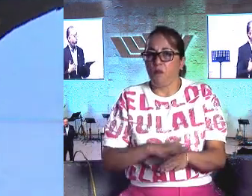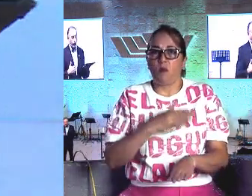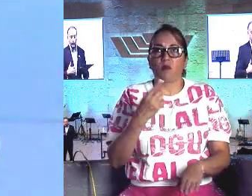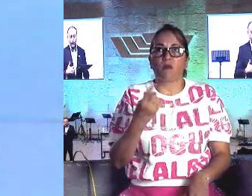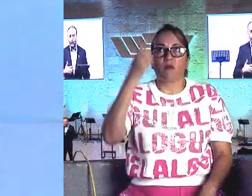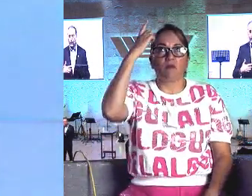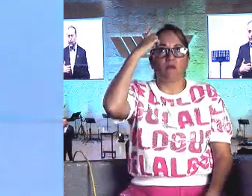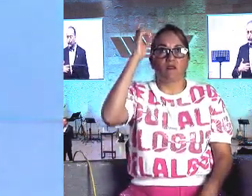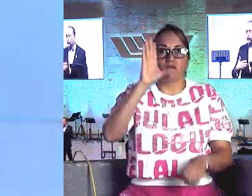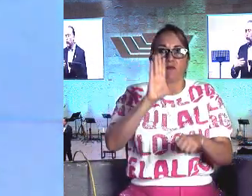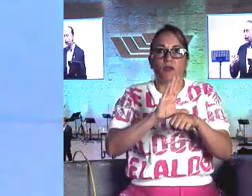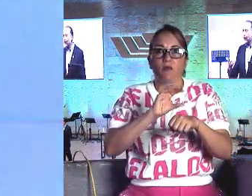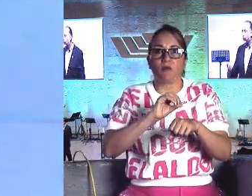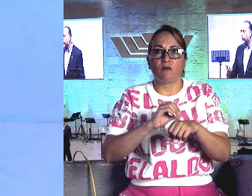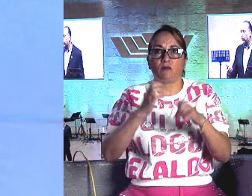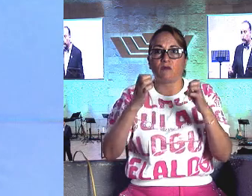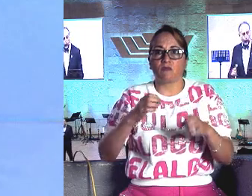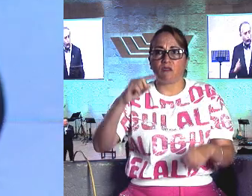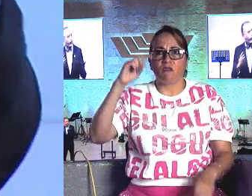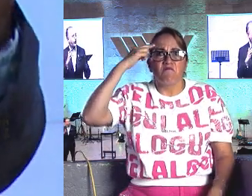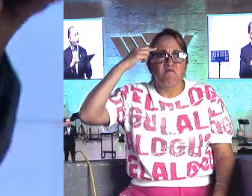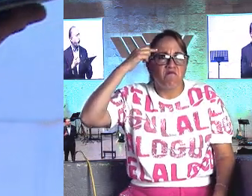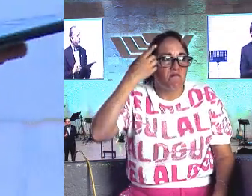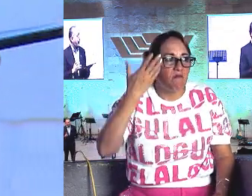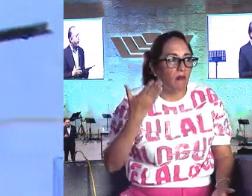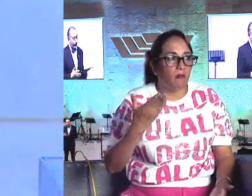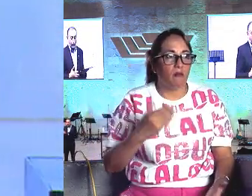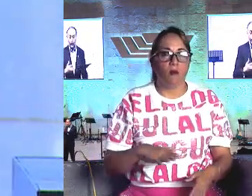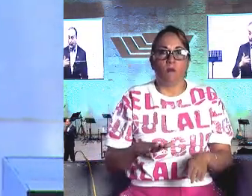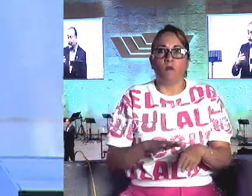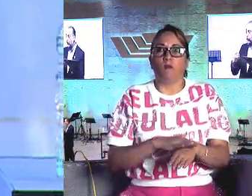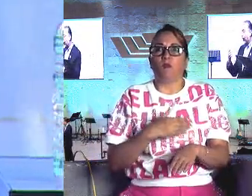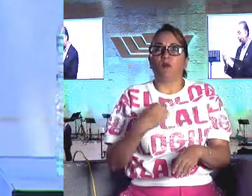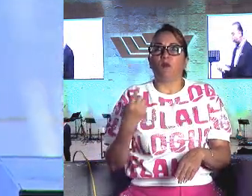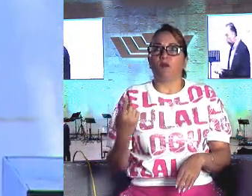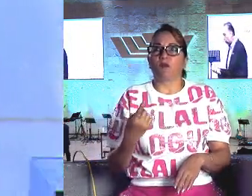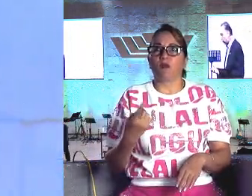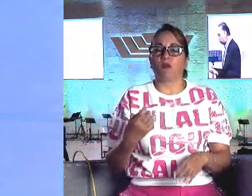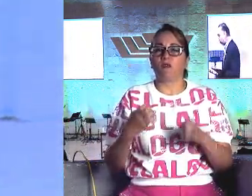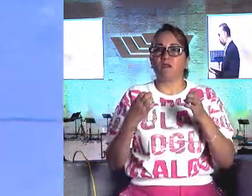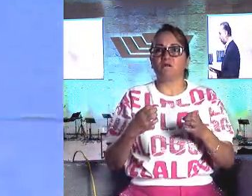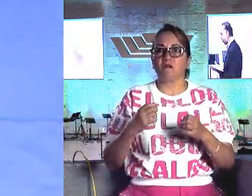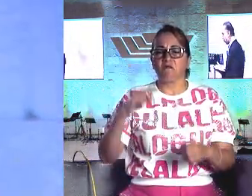permitió? Está enojada con Dios. ¿Por qué Dios no intervino? Está enojada con Dios.